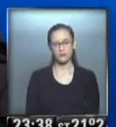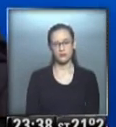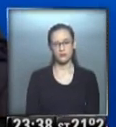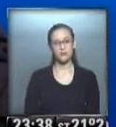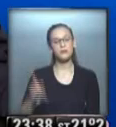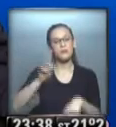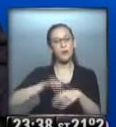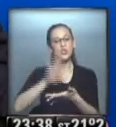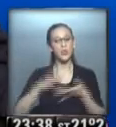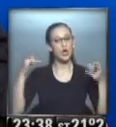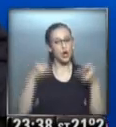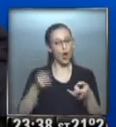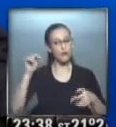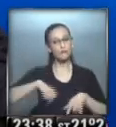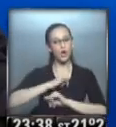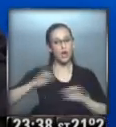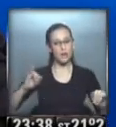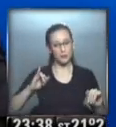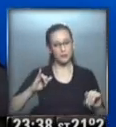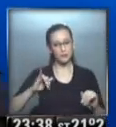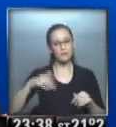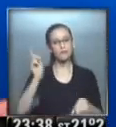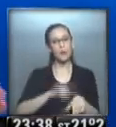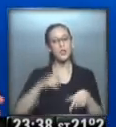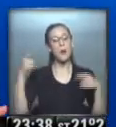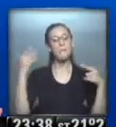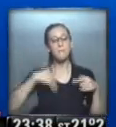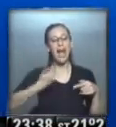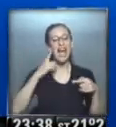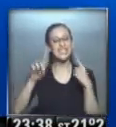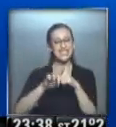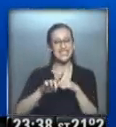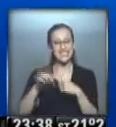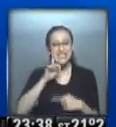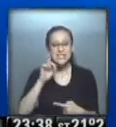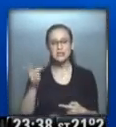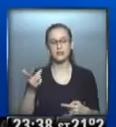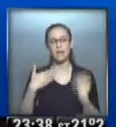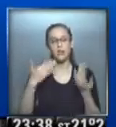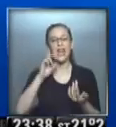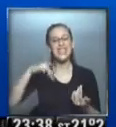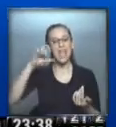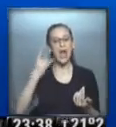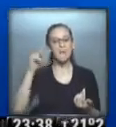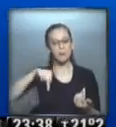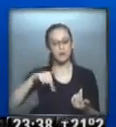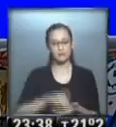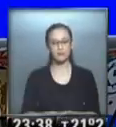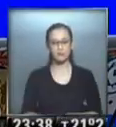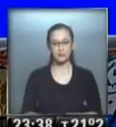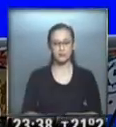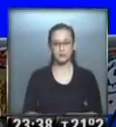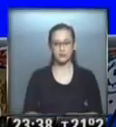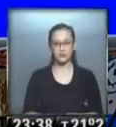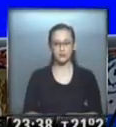Es el momento del rock en este programa, es el momento de Maxi Martina y vamos a hablar del line-up de Lollapalooza.